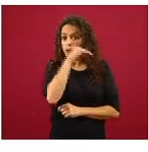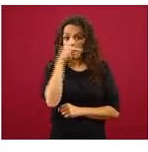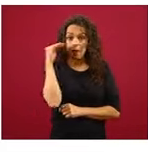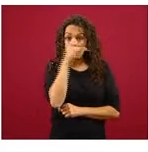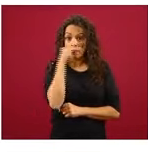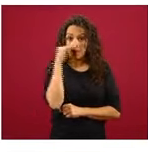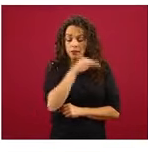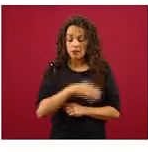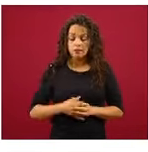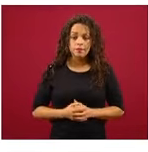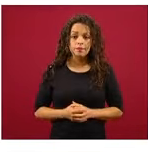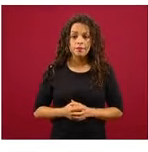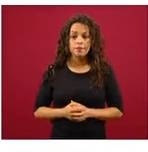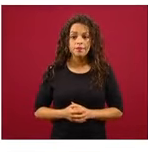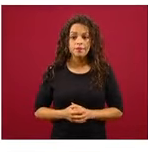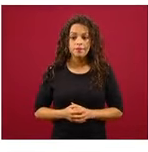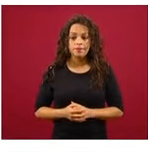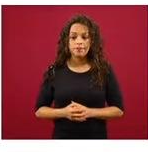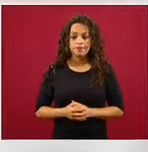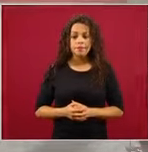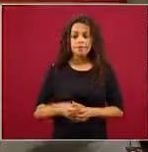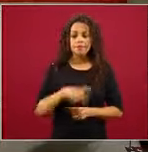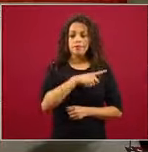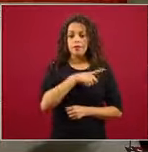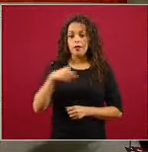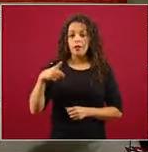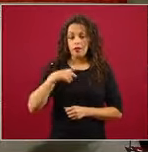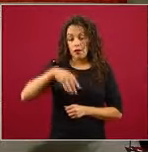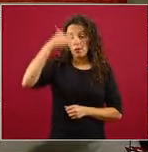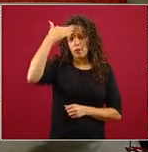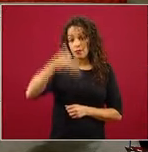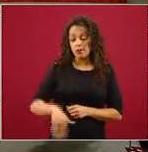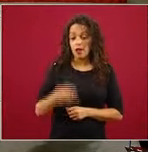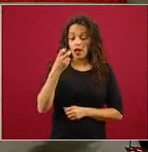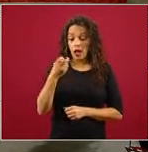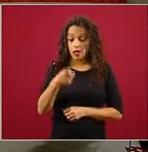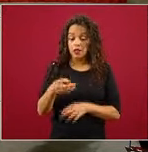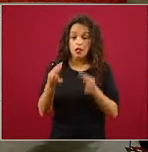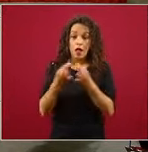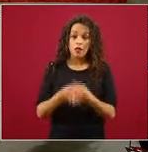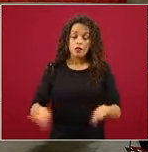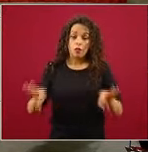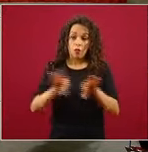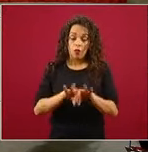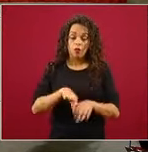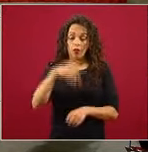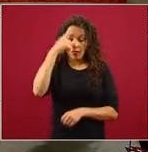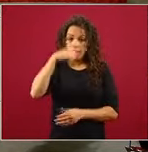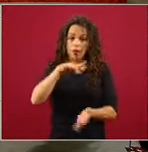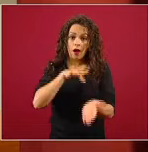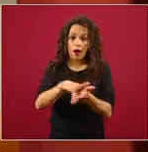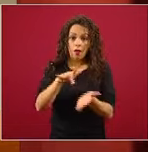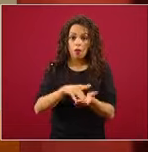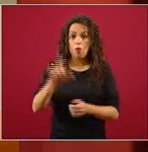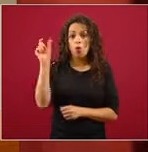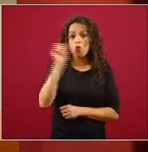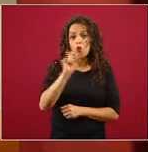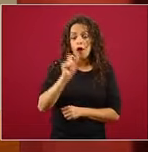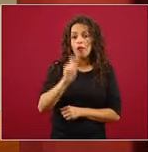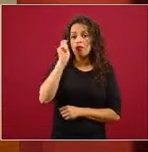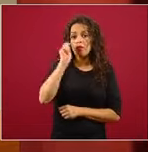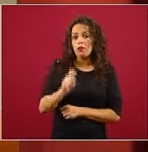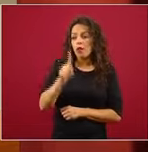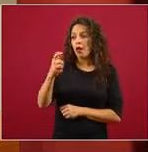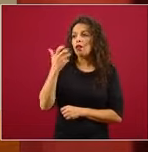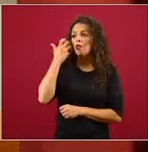un método importante ante una violación sexual, cuando seguramente la mujer no tiene la intención de